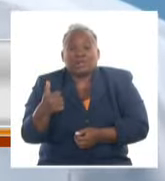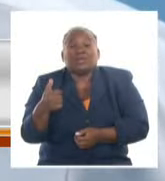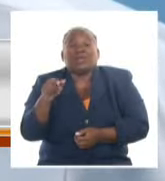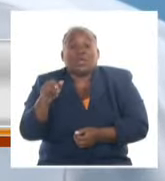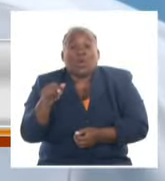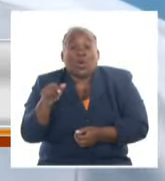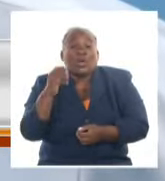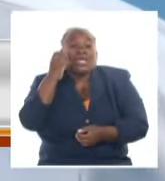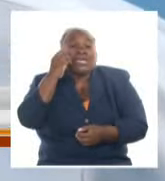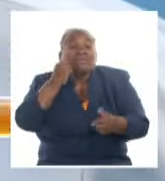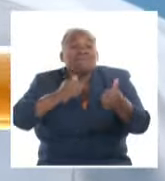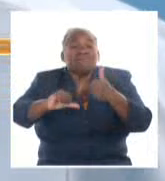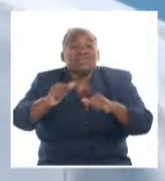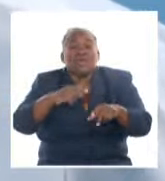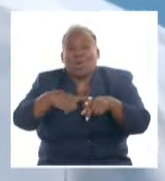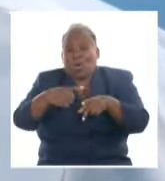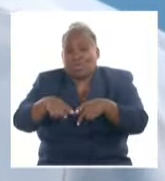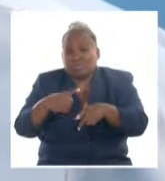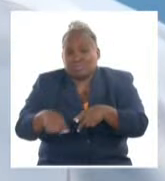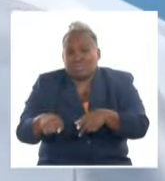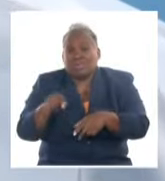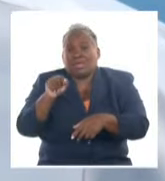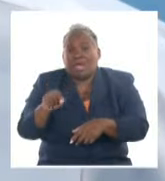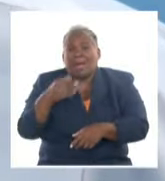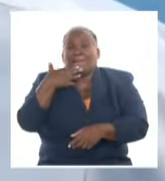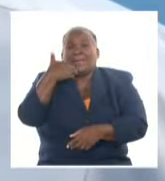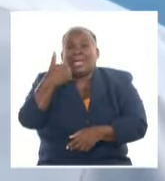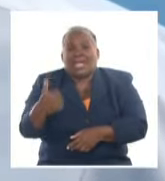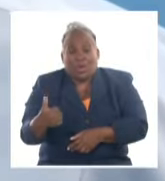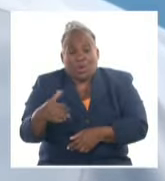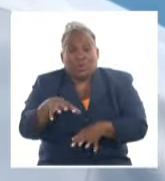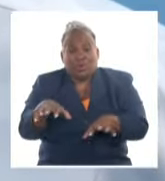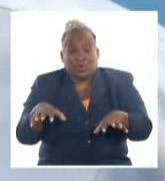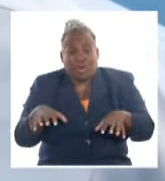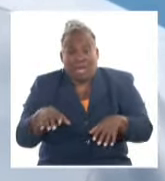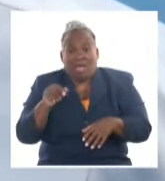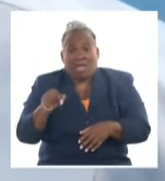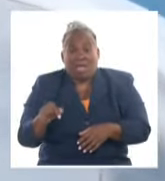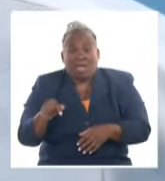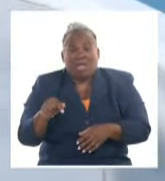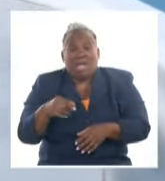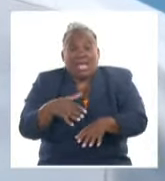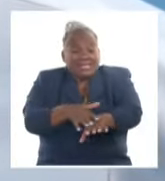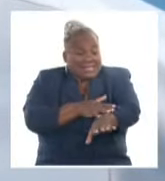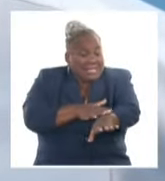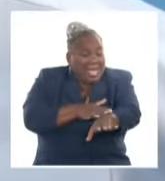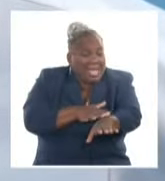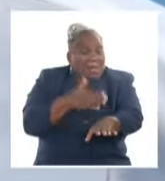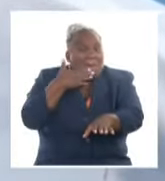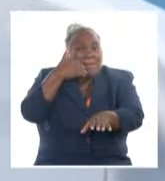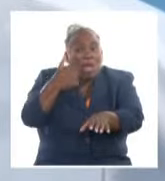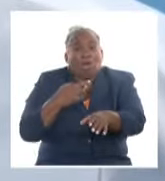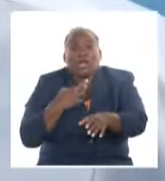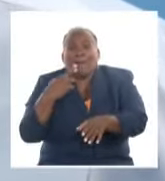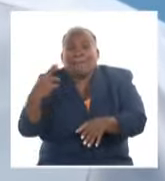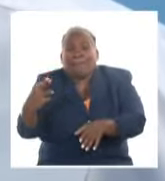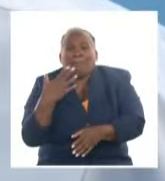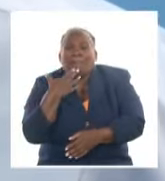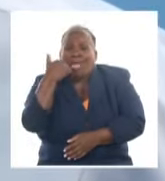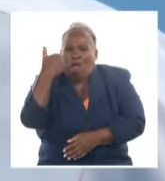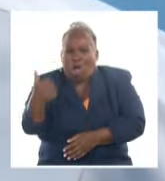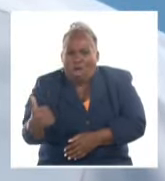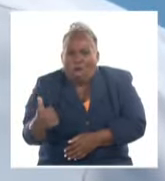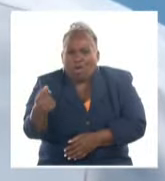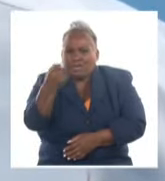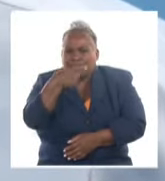quimioterapia. Mejora sus condiciones porque a través del tratamiento hay una mejor oxigenación de los tejidos, una mejor respuesta al tratamiento y